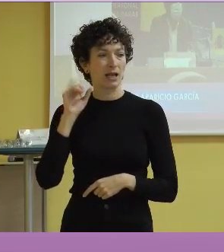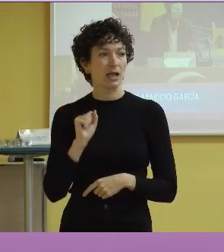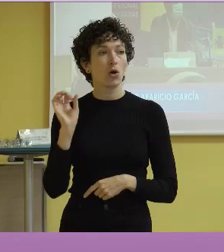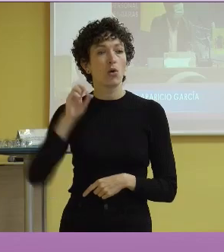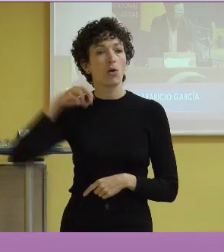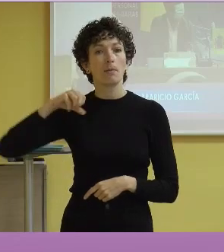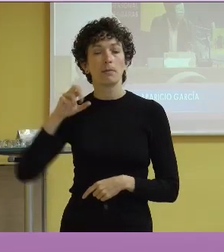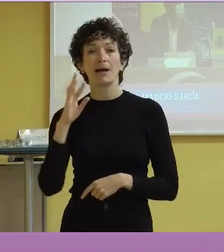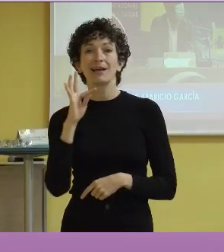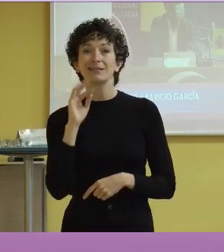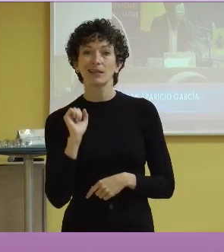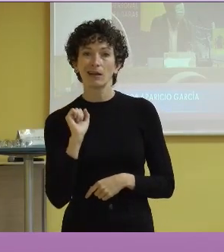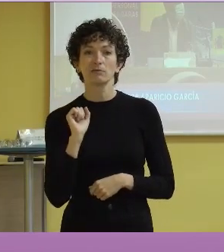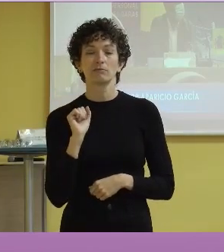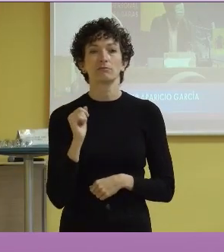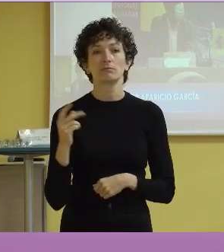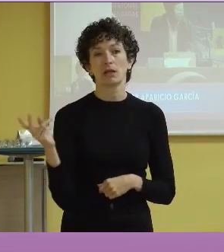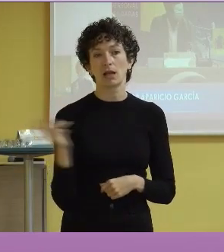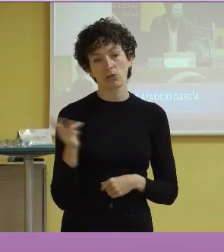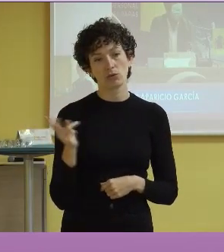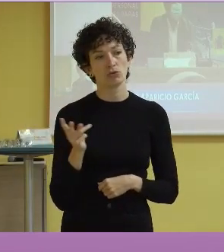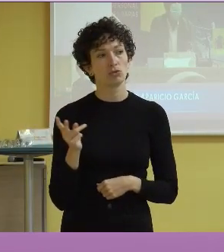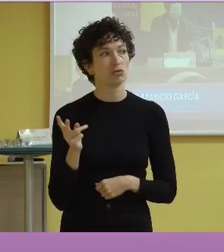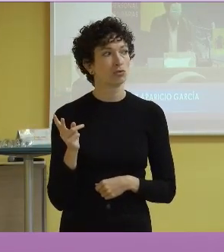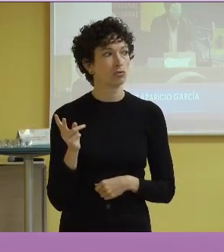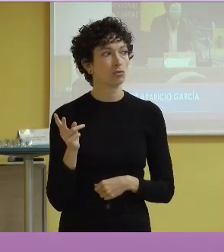que un poco lideran esta